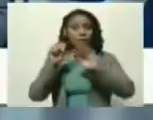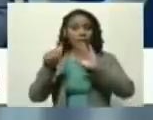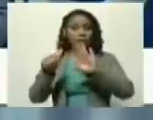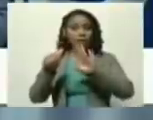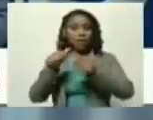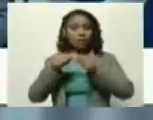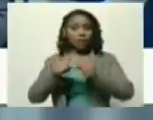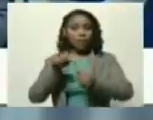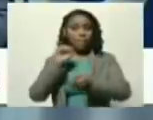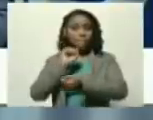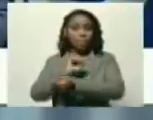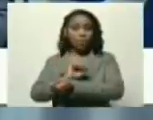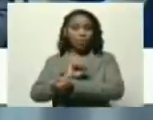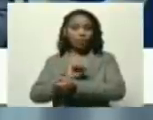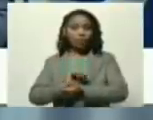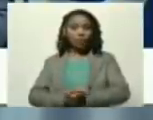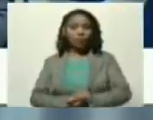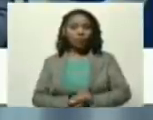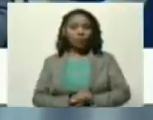quedado privados de libertad.